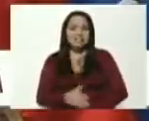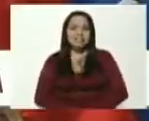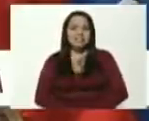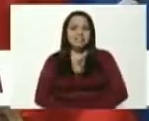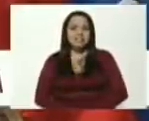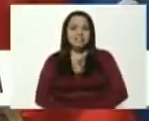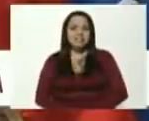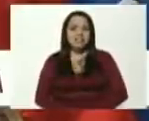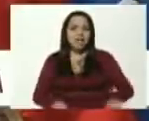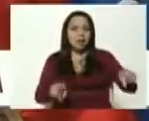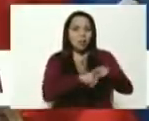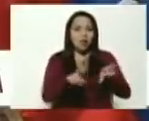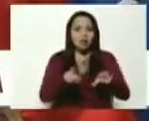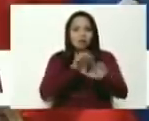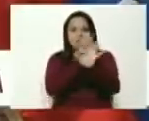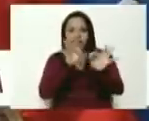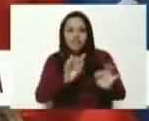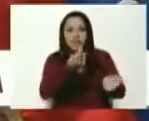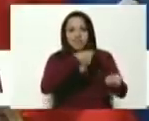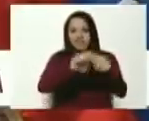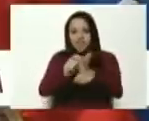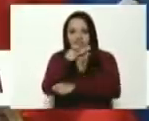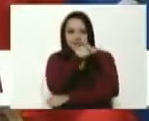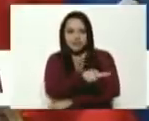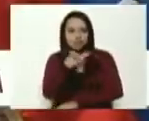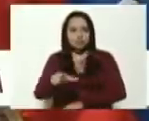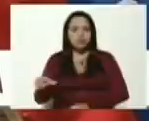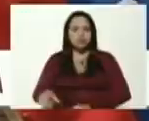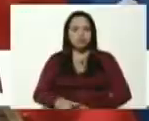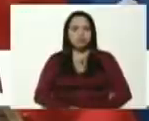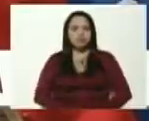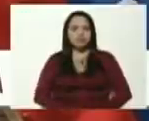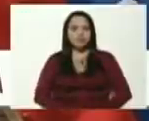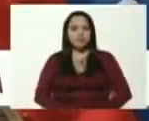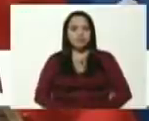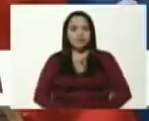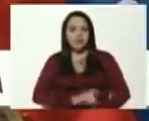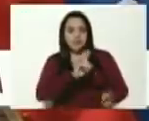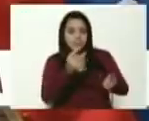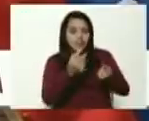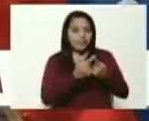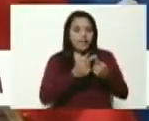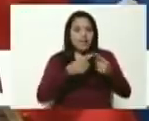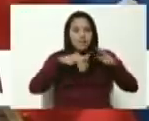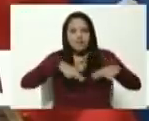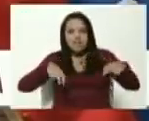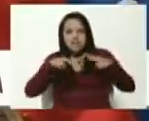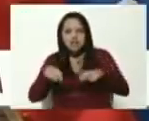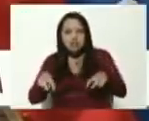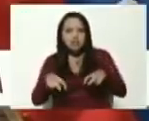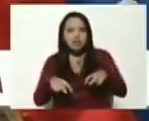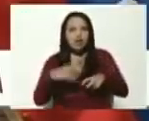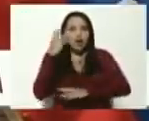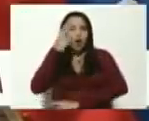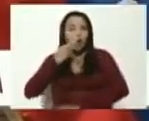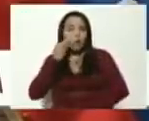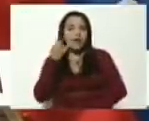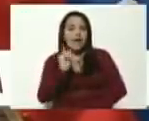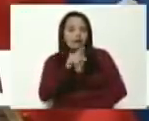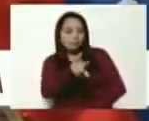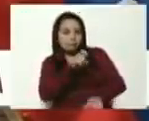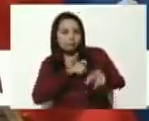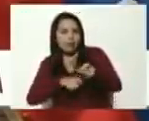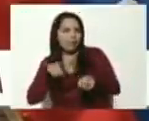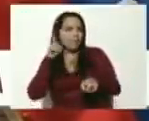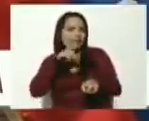el hecho de un delito de trata de personas. De las primeras diligencias se logró determinar que la joven había sido captada bajo